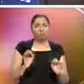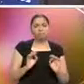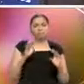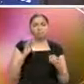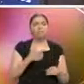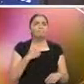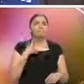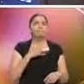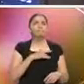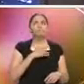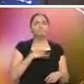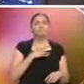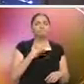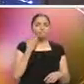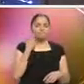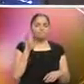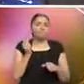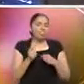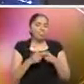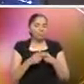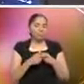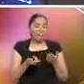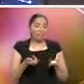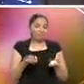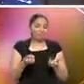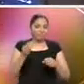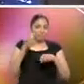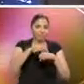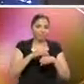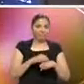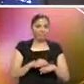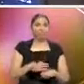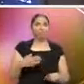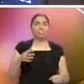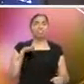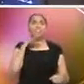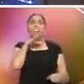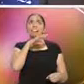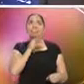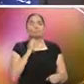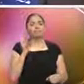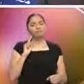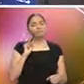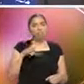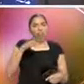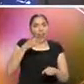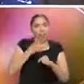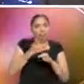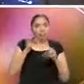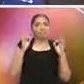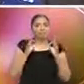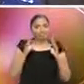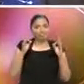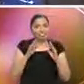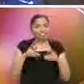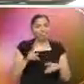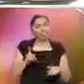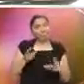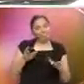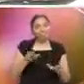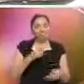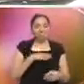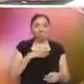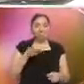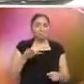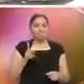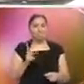bueno. Ahorita iba a decir para el calor, pero con estos días que están a punto de nevar. Ya no pues, sabemos exacto si está. Está cañón. ¿En qué estación